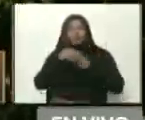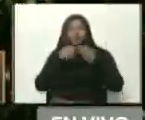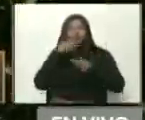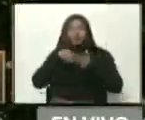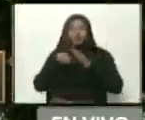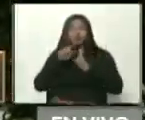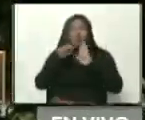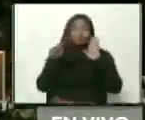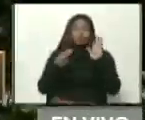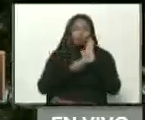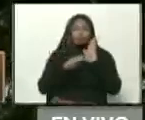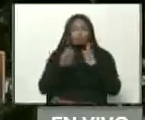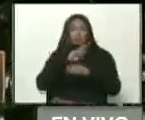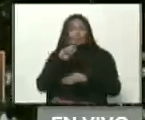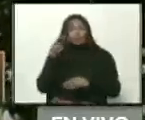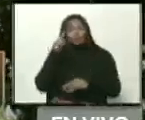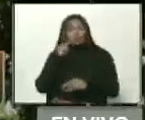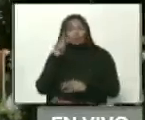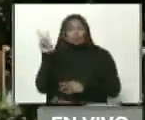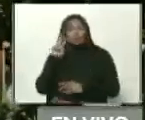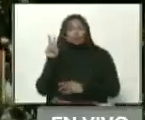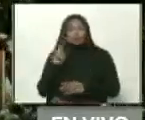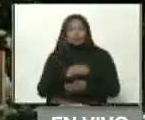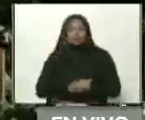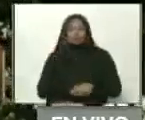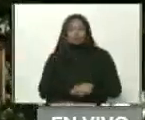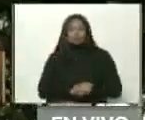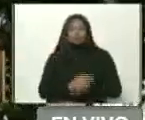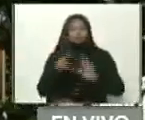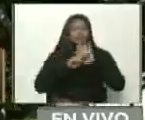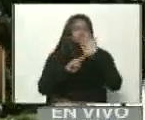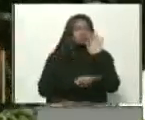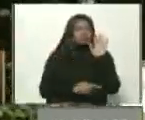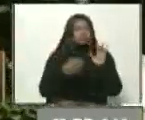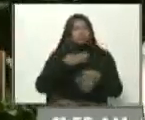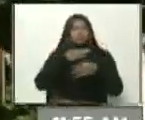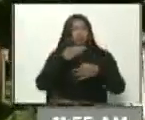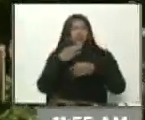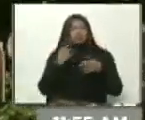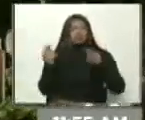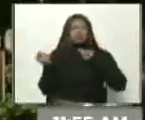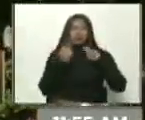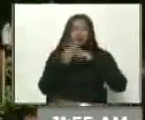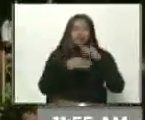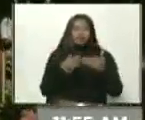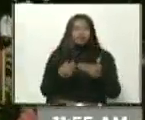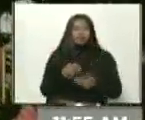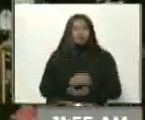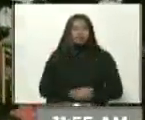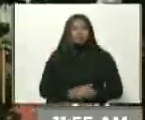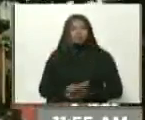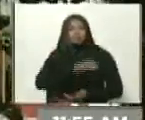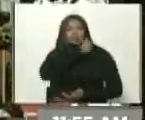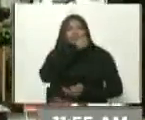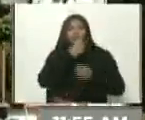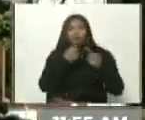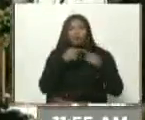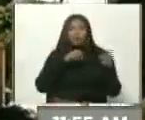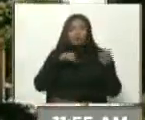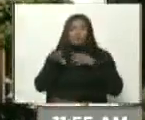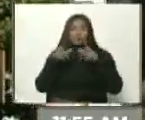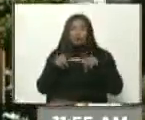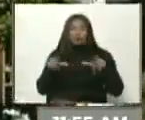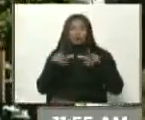la Constitución de la República Bolivariana de Venezuela y el Reglamento de Interior y Debates. En este momento las autoridades se desplazan hacia la